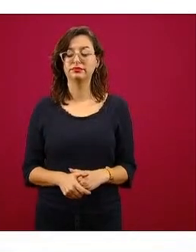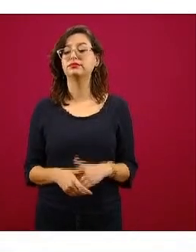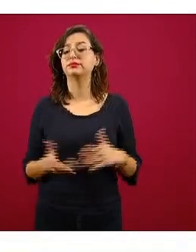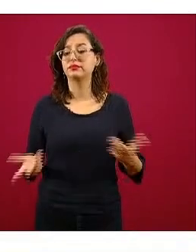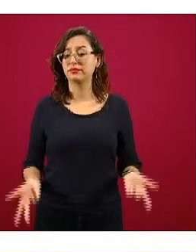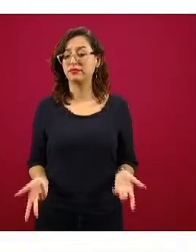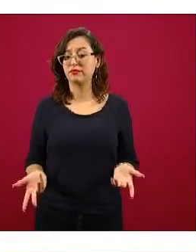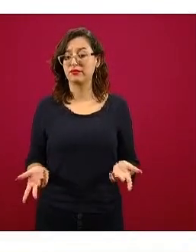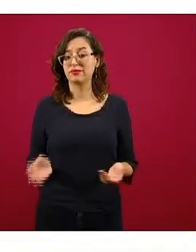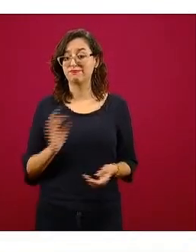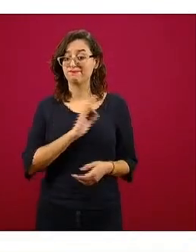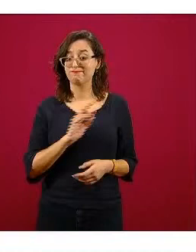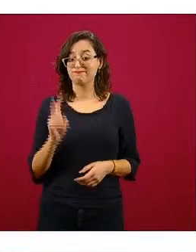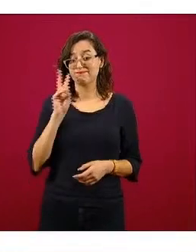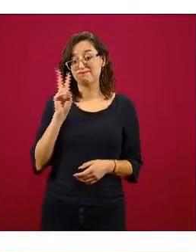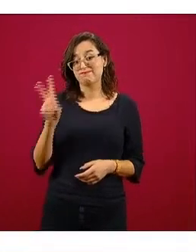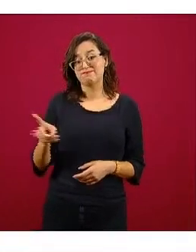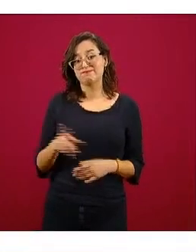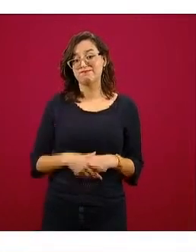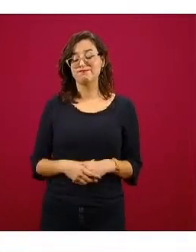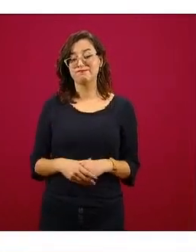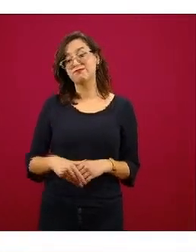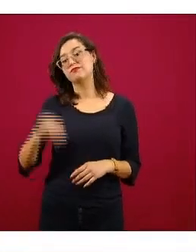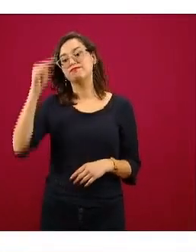Veámoslo así. Ahí está Mérida.